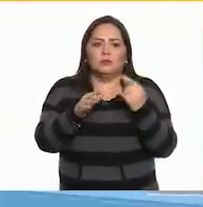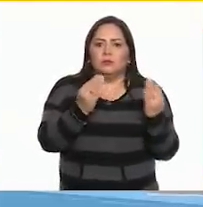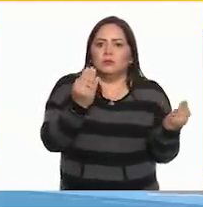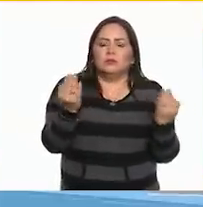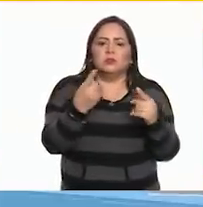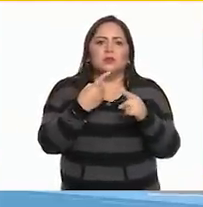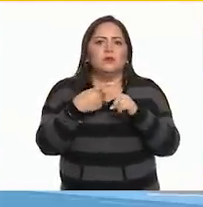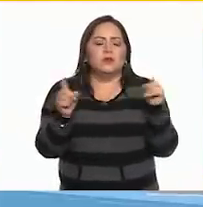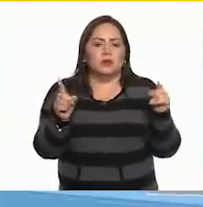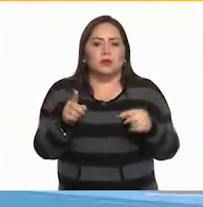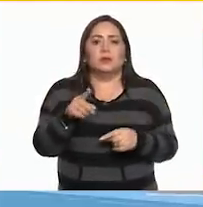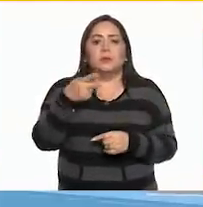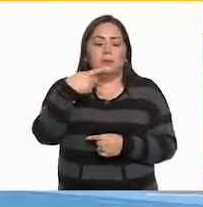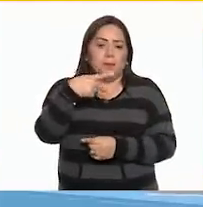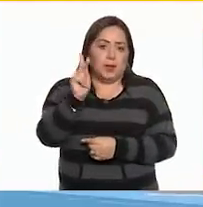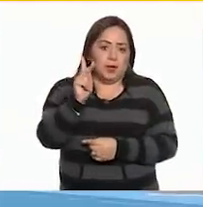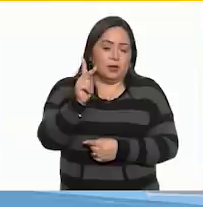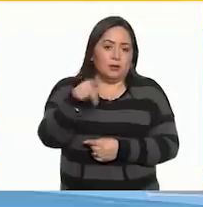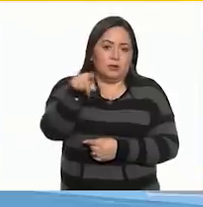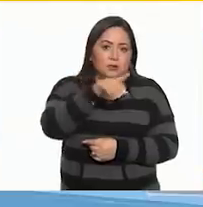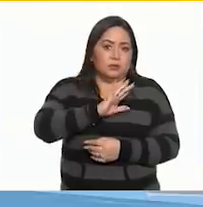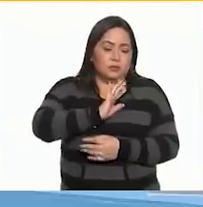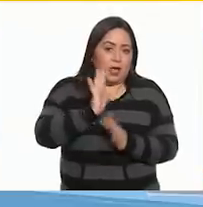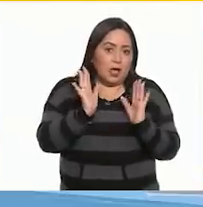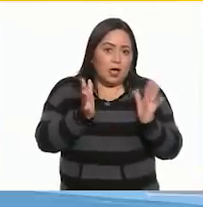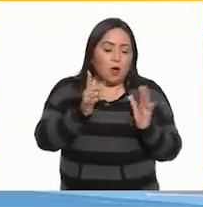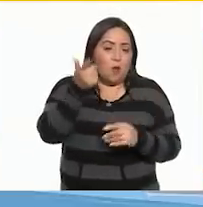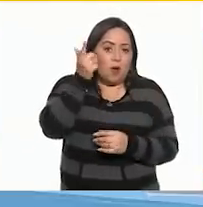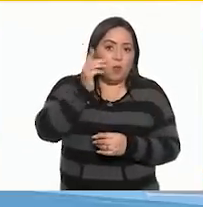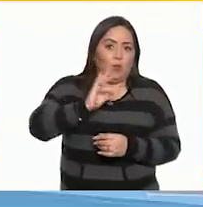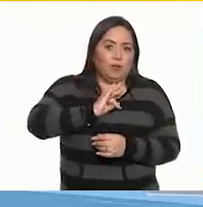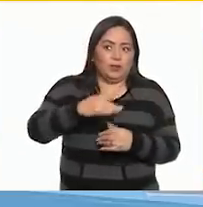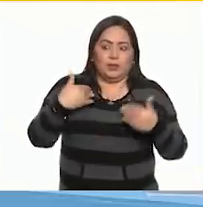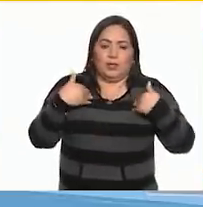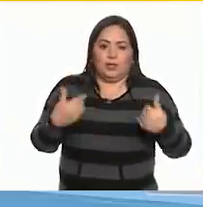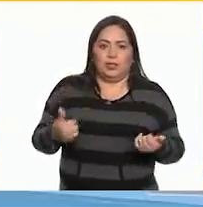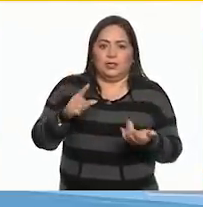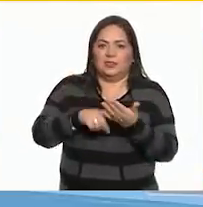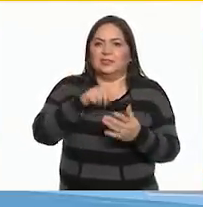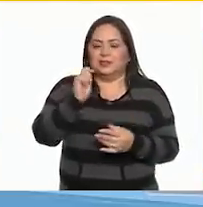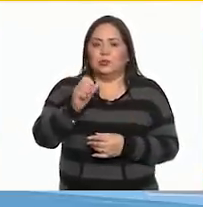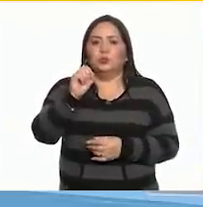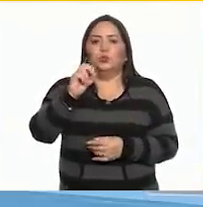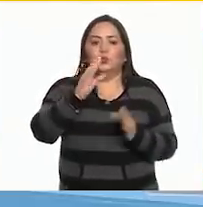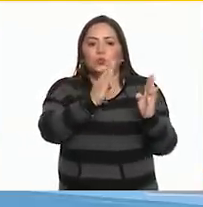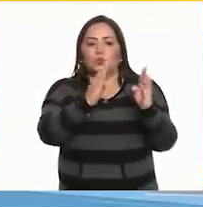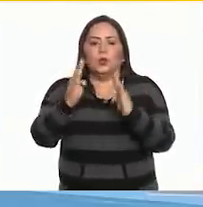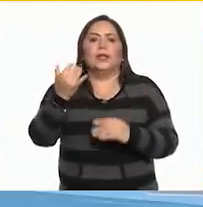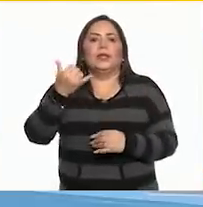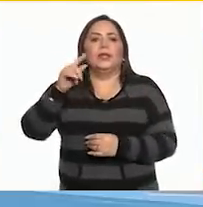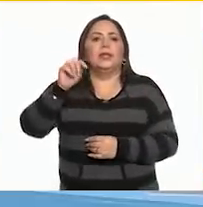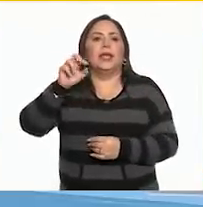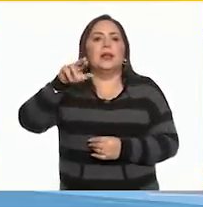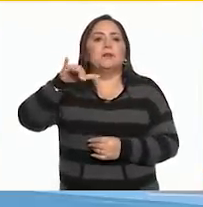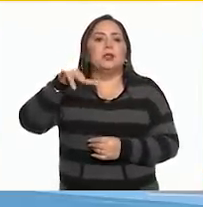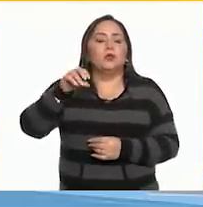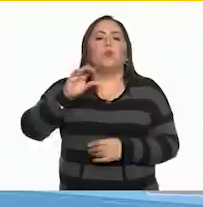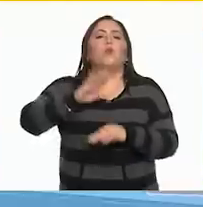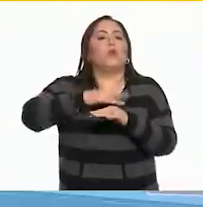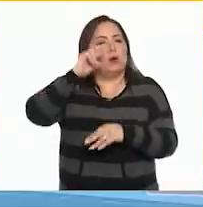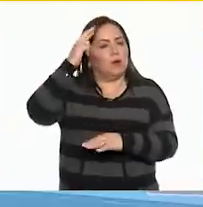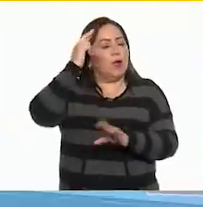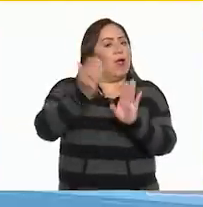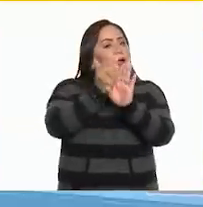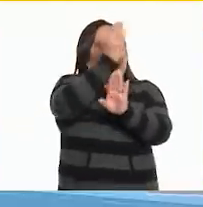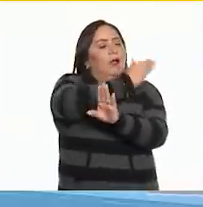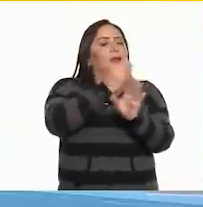términos. Espero que ya te resulten conocidos los conceptos de sucesión y términos, porque ya lo hemos visto